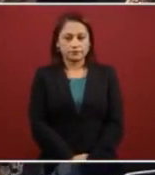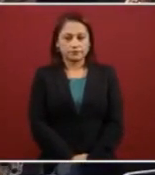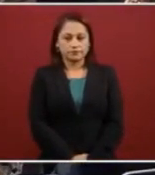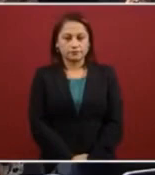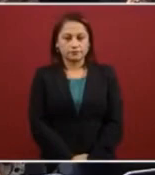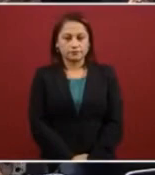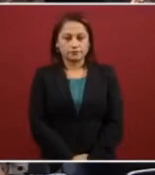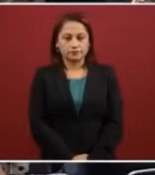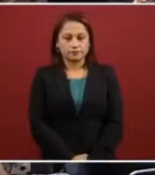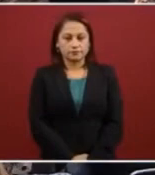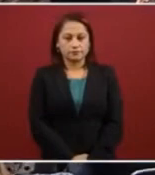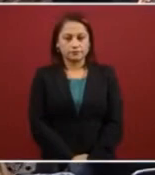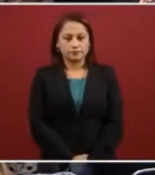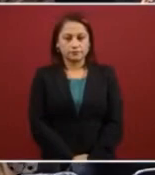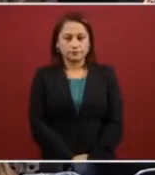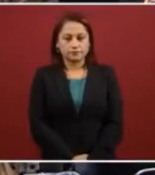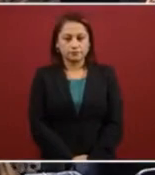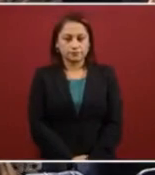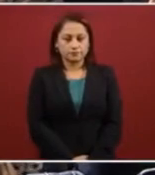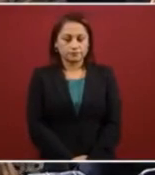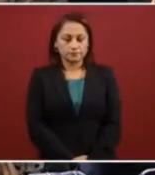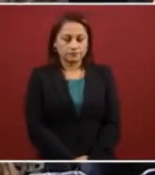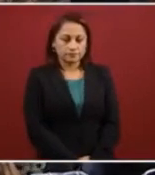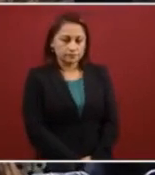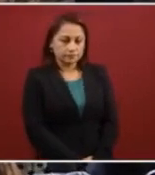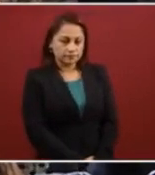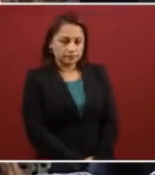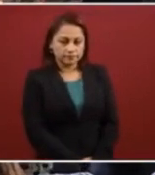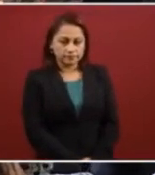So he says, we'll deal with all that stuff tomorrow.